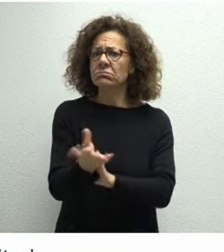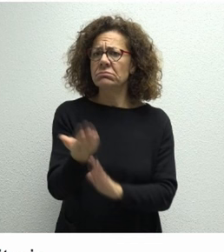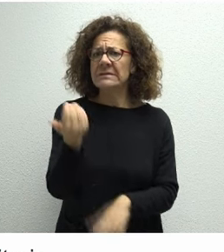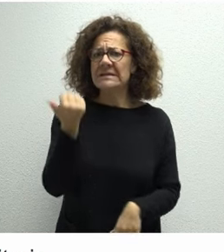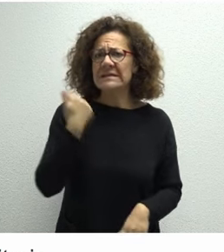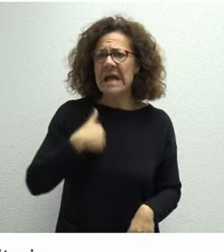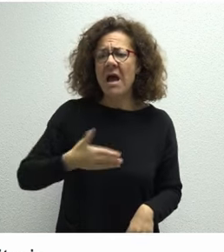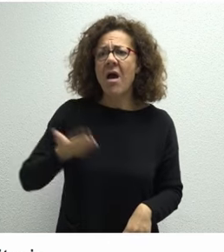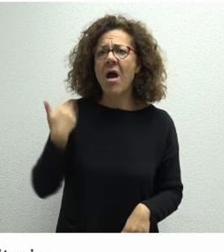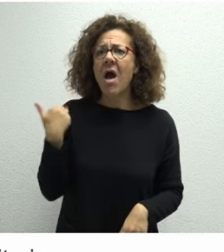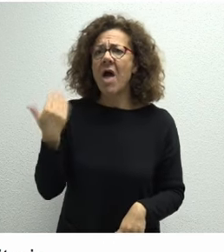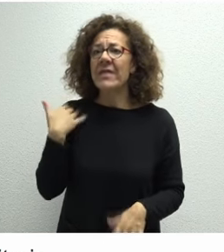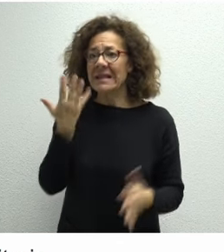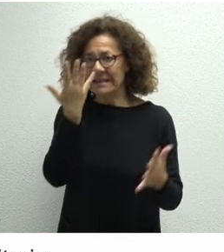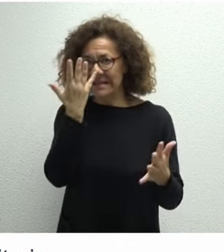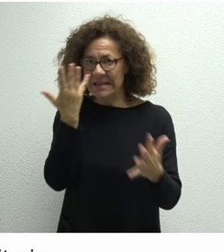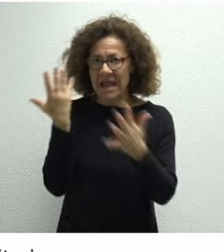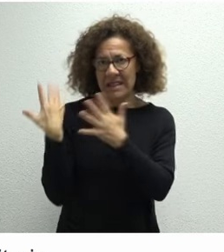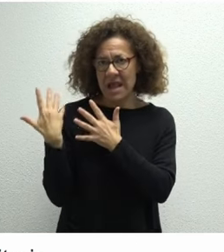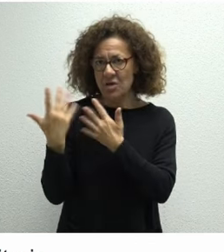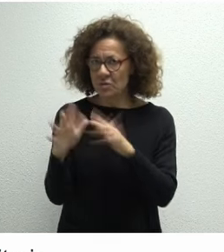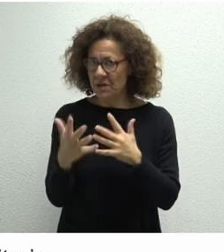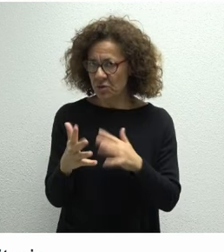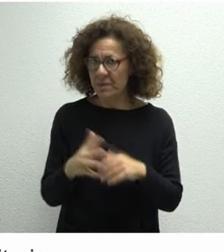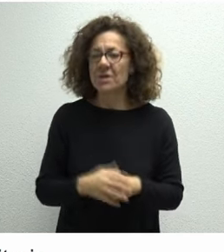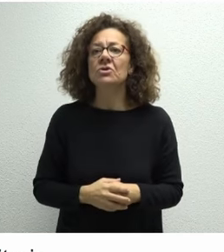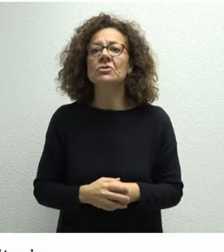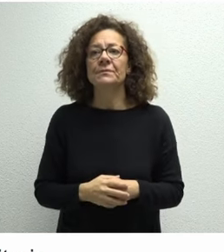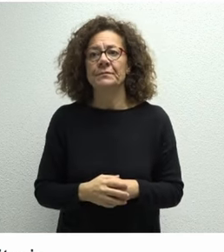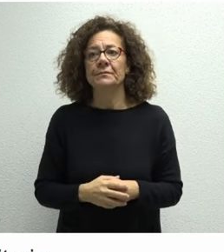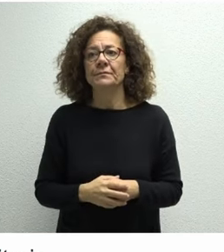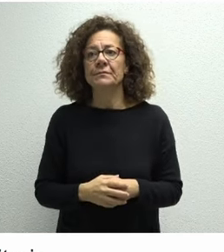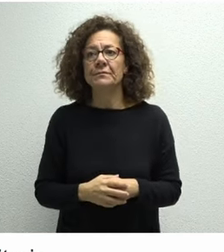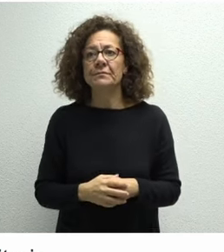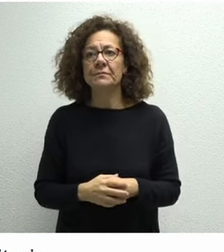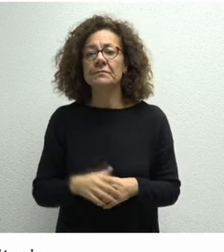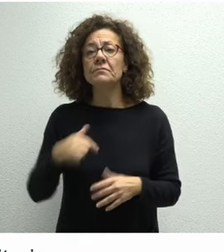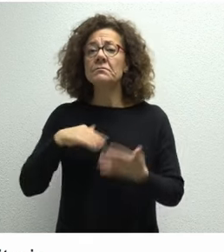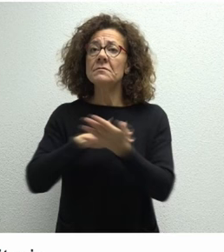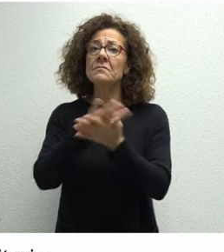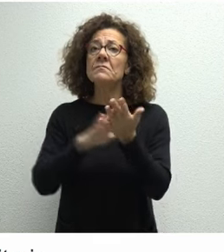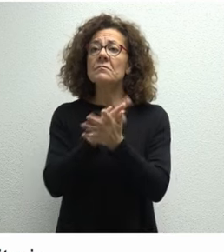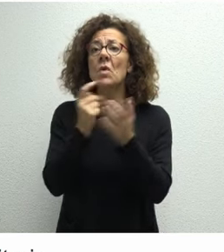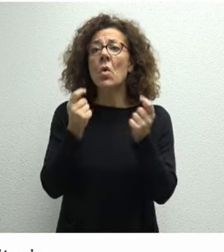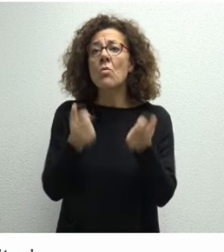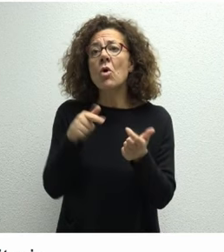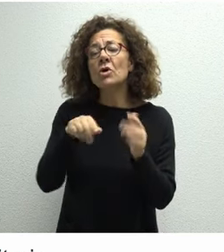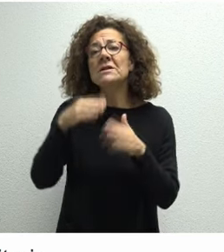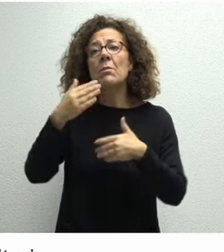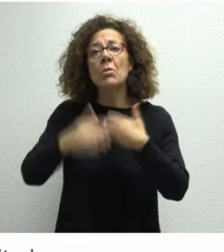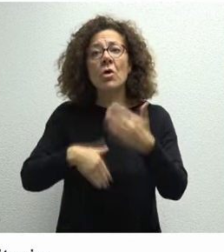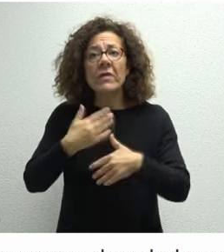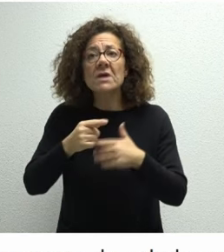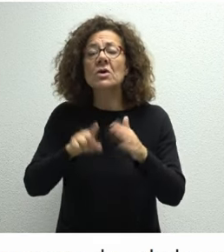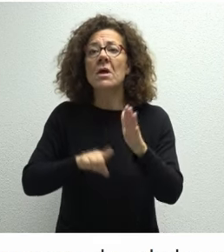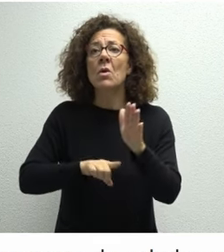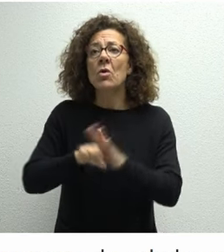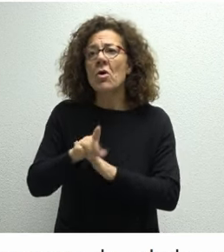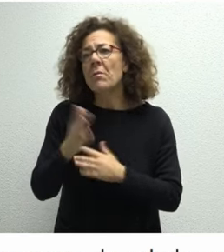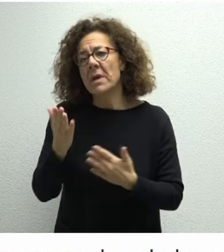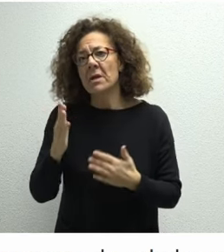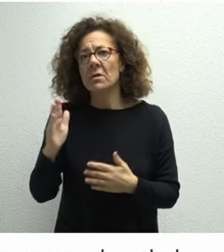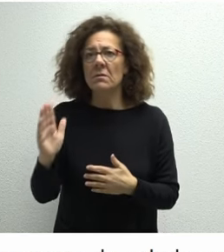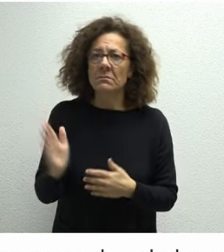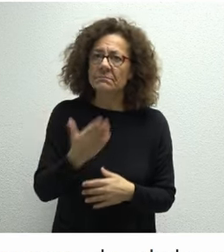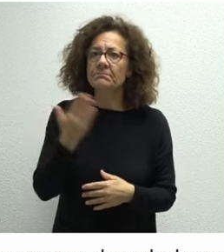pues hace hace 10 años aproximadamente e os iba a hablar un poco de de este proceso de la evolución pero bueno